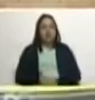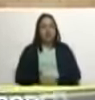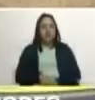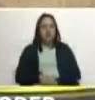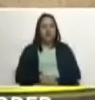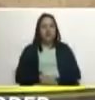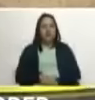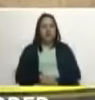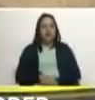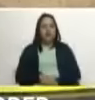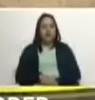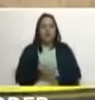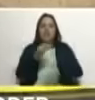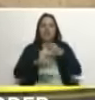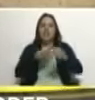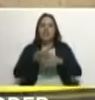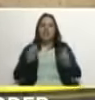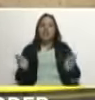revivieron un fantasma,